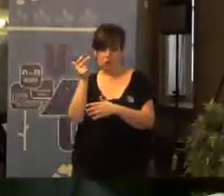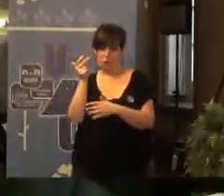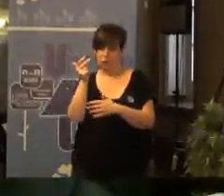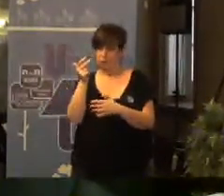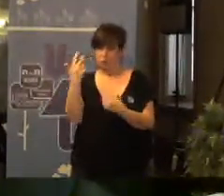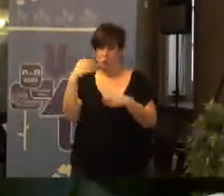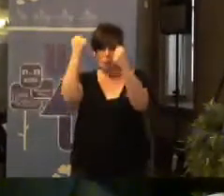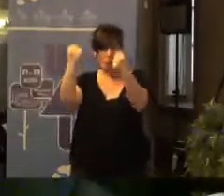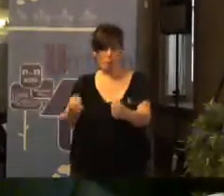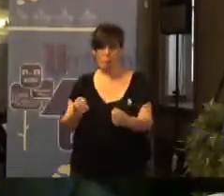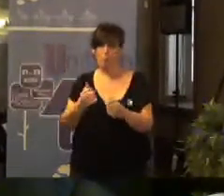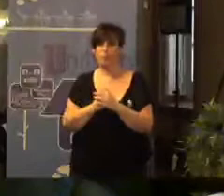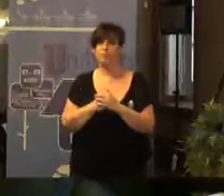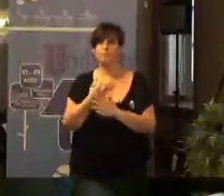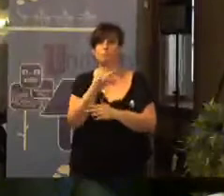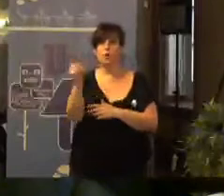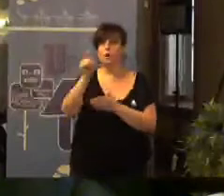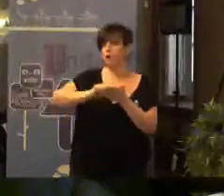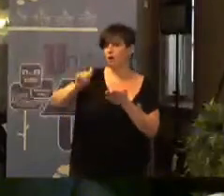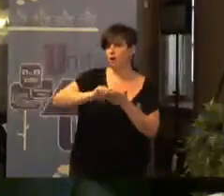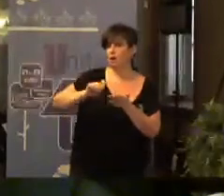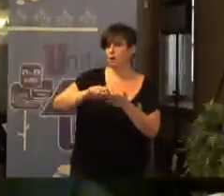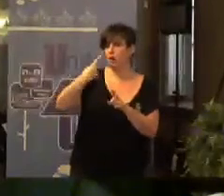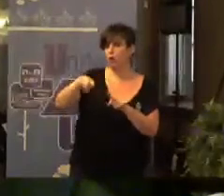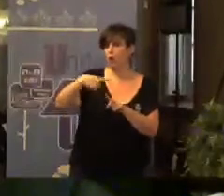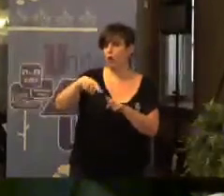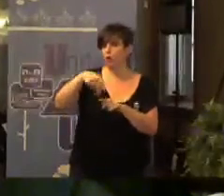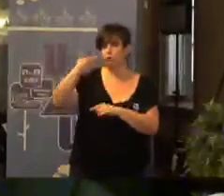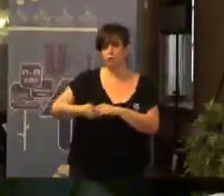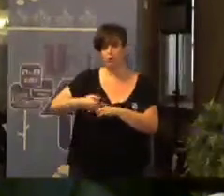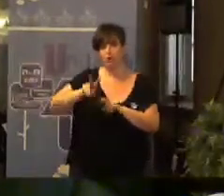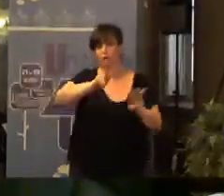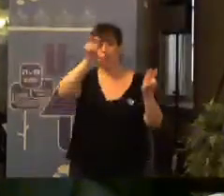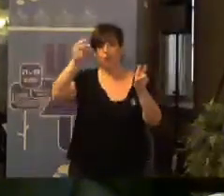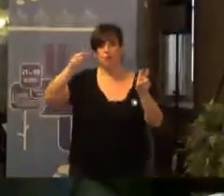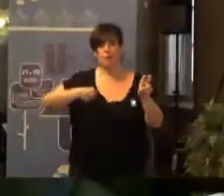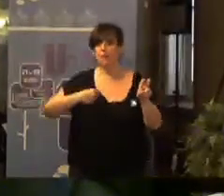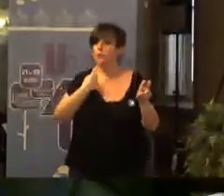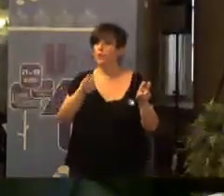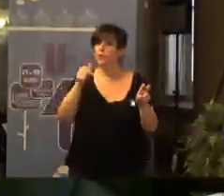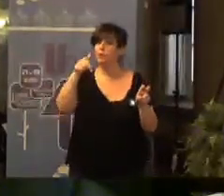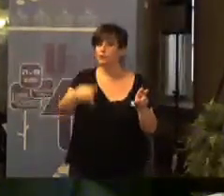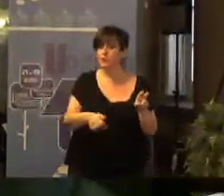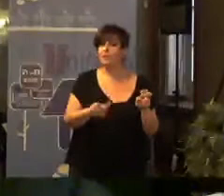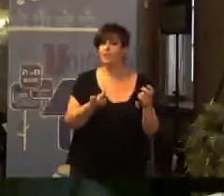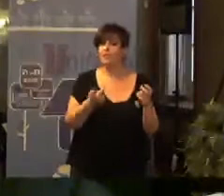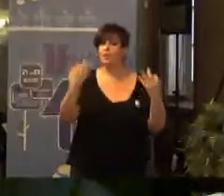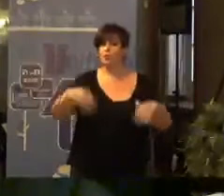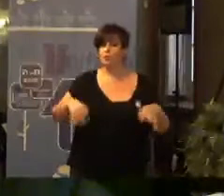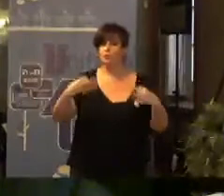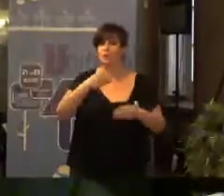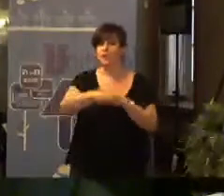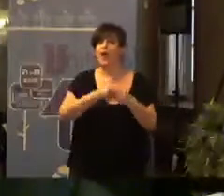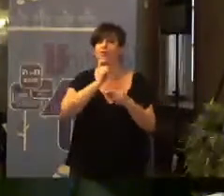cousas definitivas sobre isto, e que dixo que o constitucionalismo español dos que defendían a Constitución pasou a ser non un